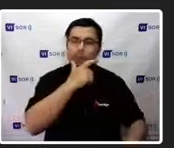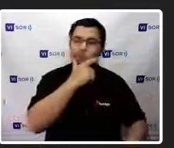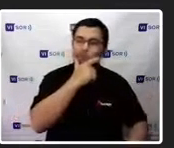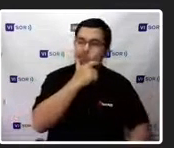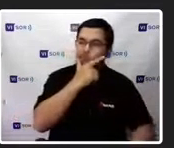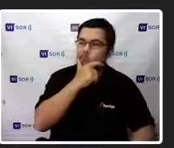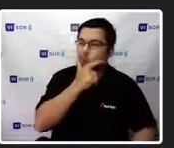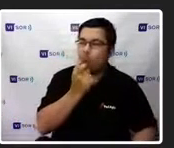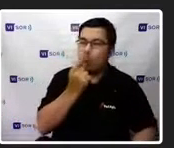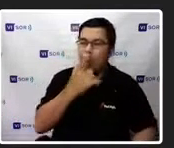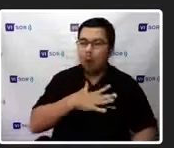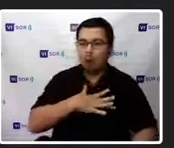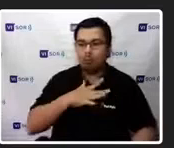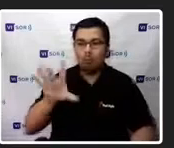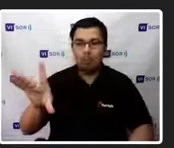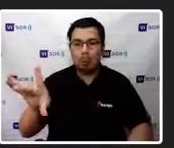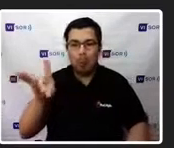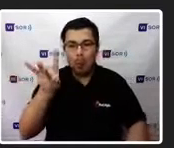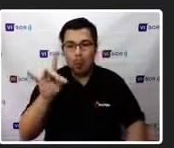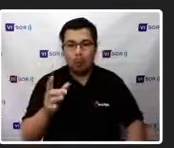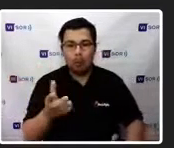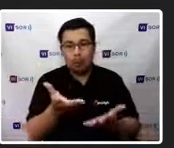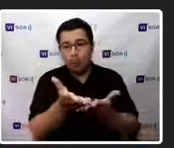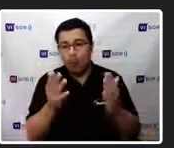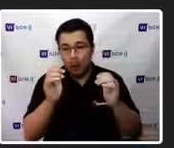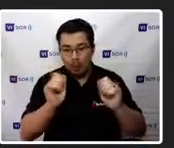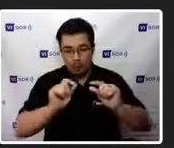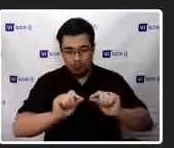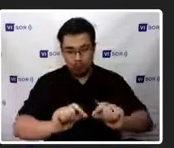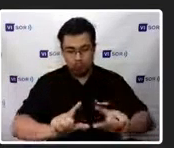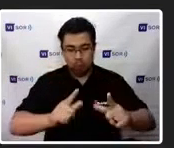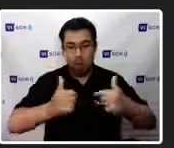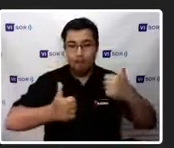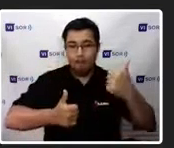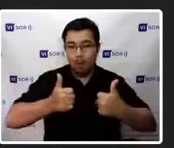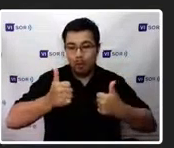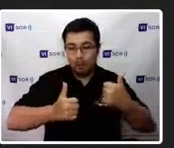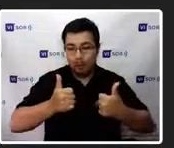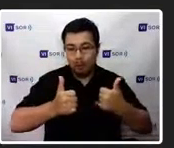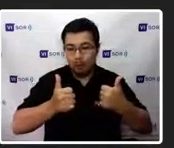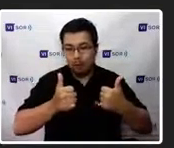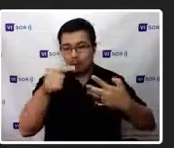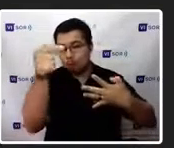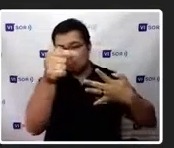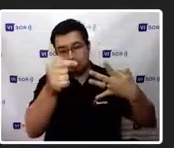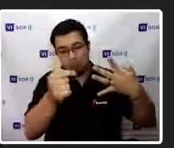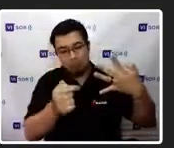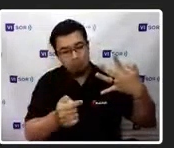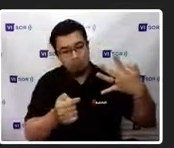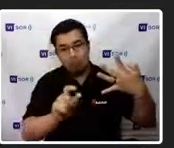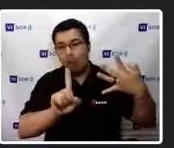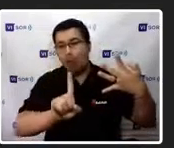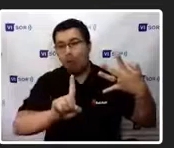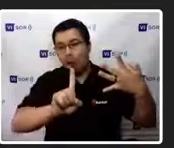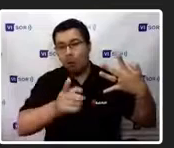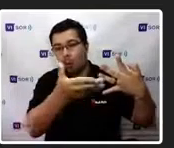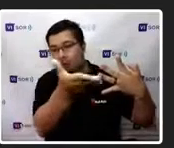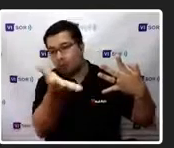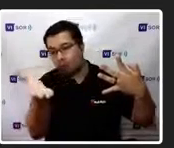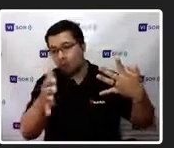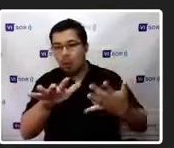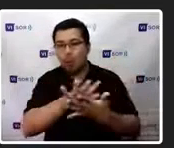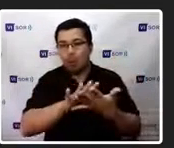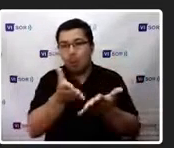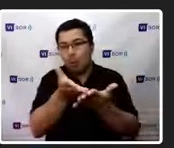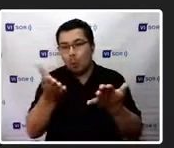en una de estas líneas. Por lo que, digamos, no necesariamente tienen que dedicarse al guiado, sino que también hay otras